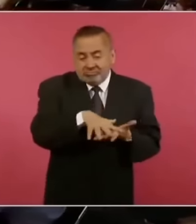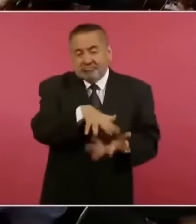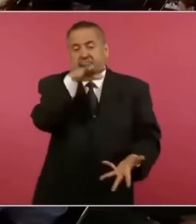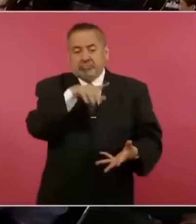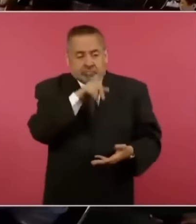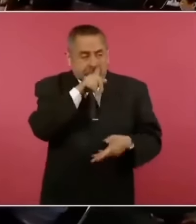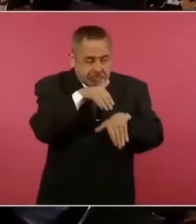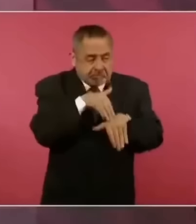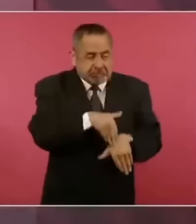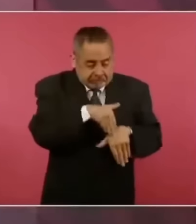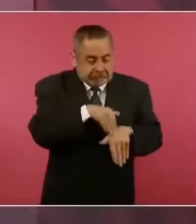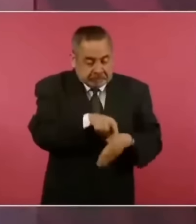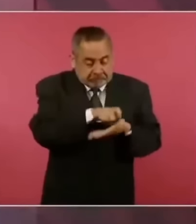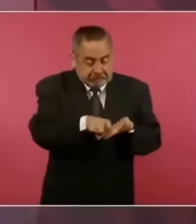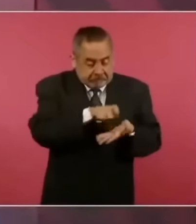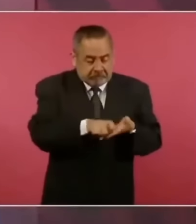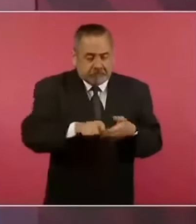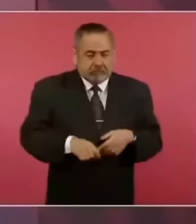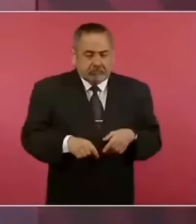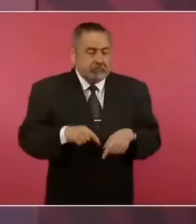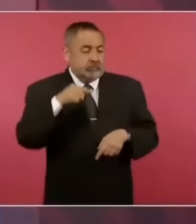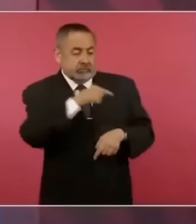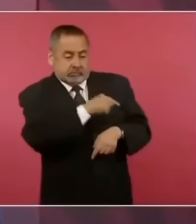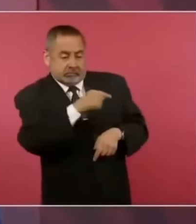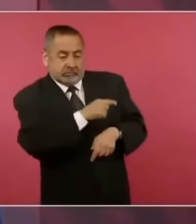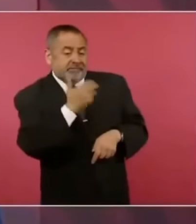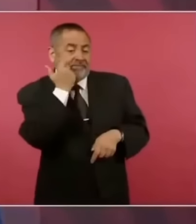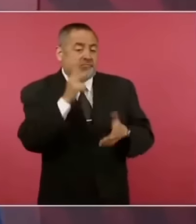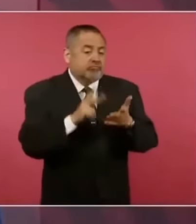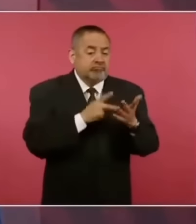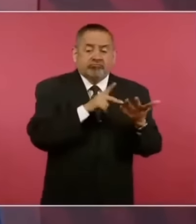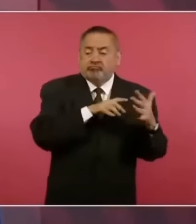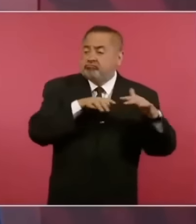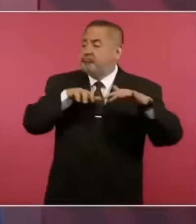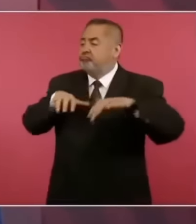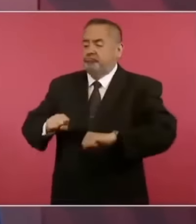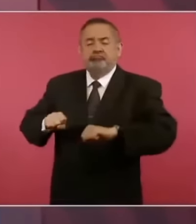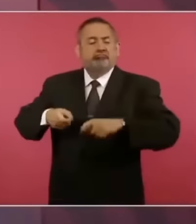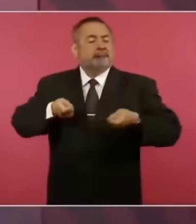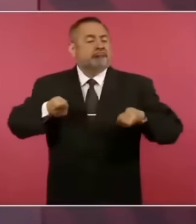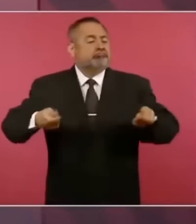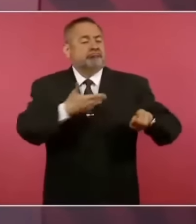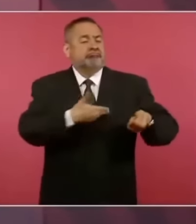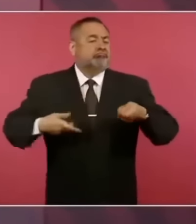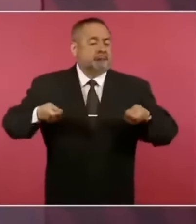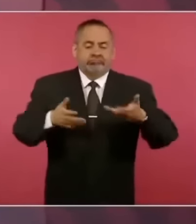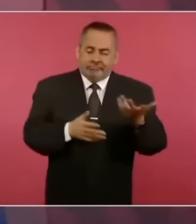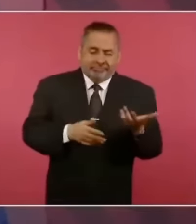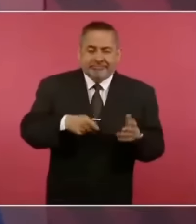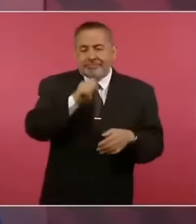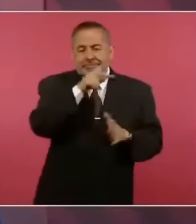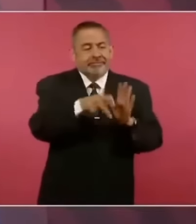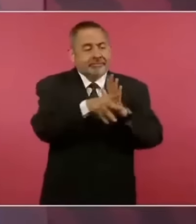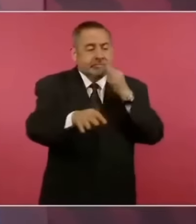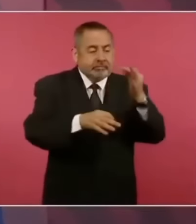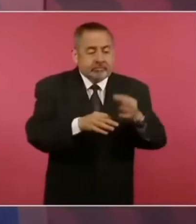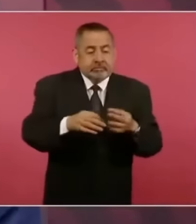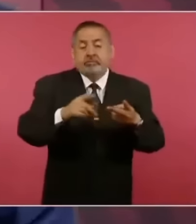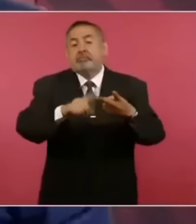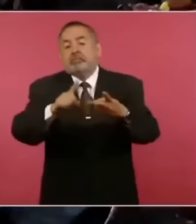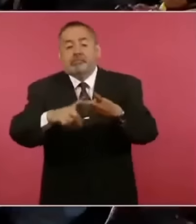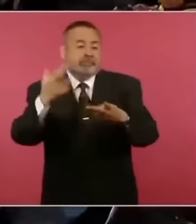este quieren regresar por sus fuerzos en la prensa escrita la